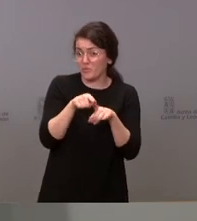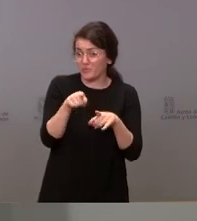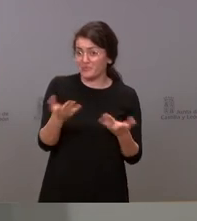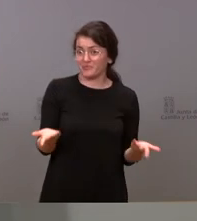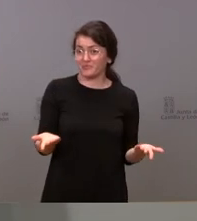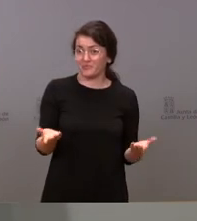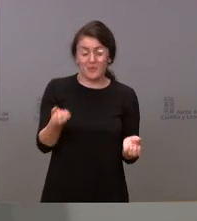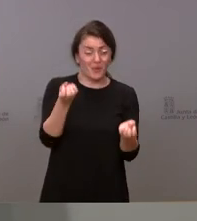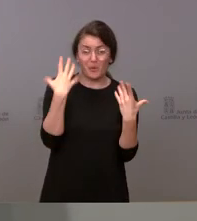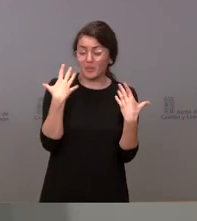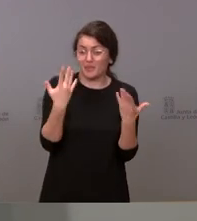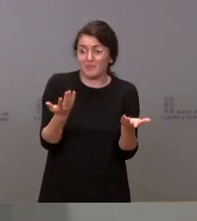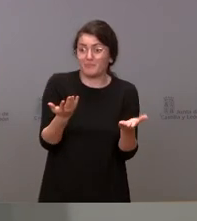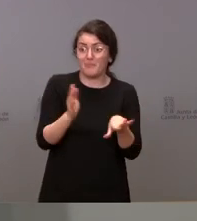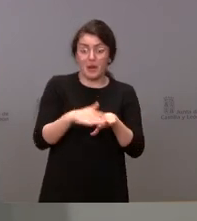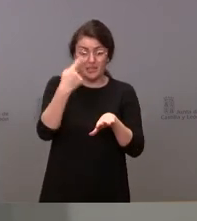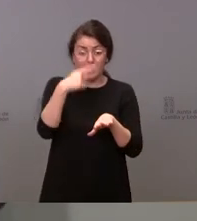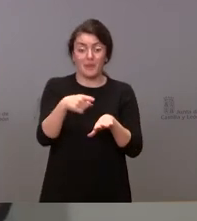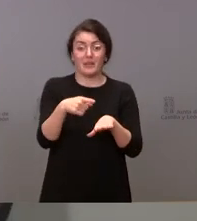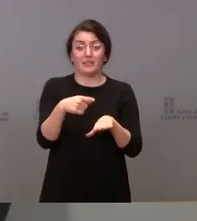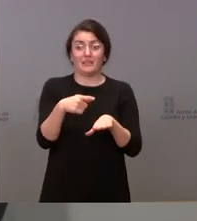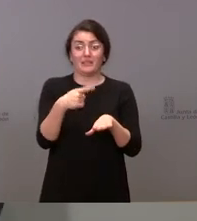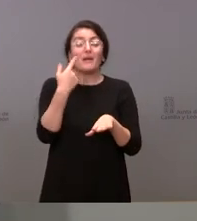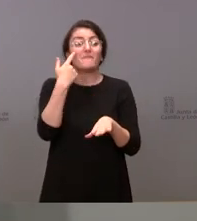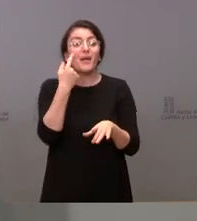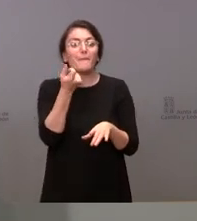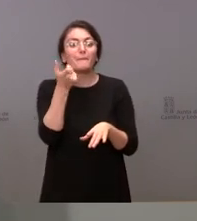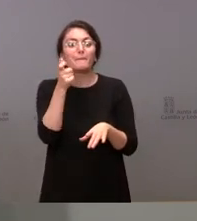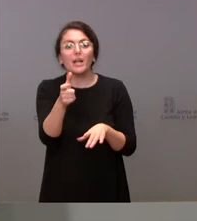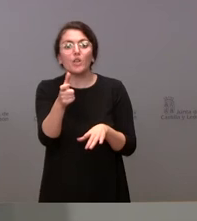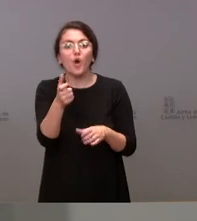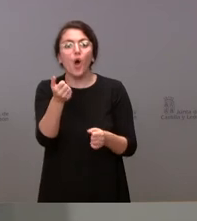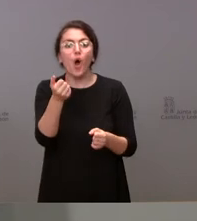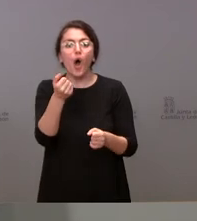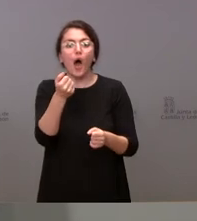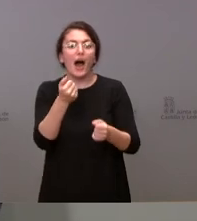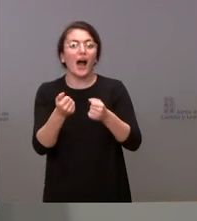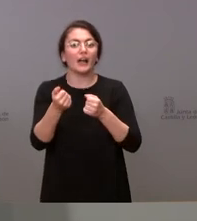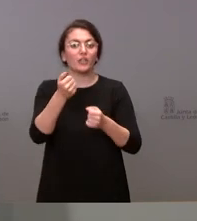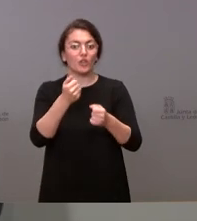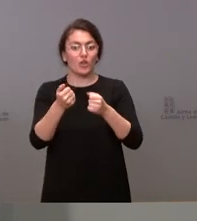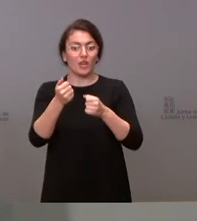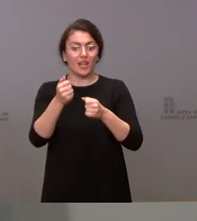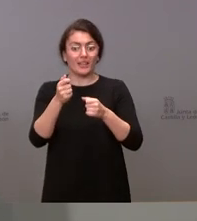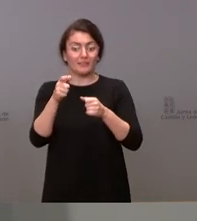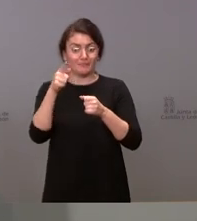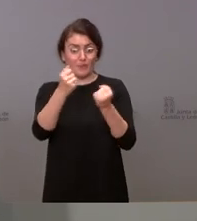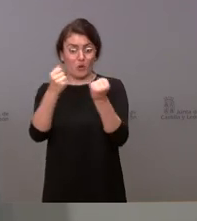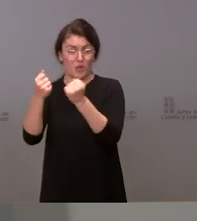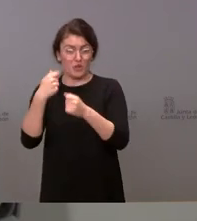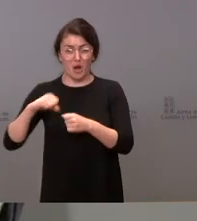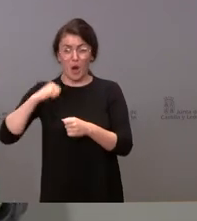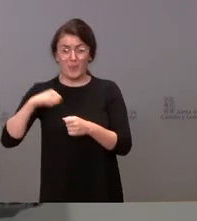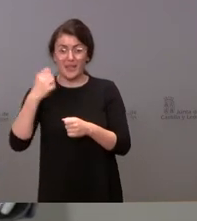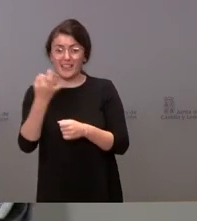no entienden que para saber lo que valen las acciones de la concesionaria del hospital, tenemos